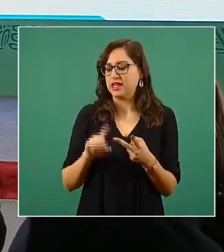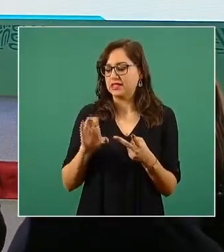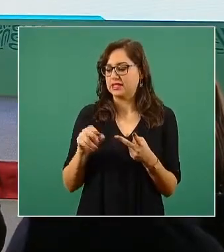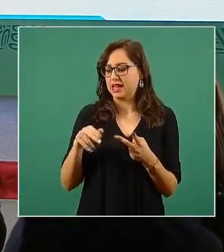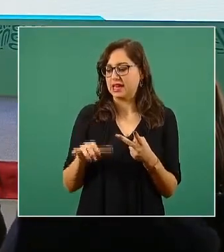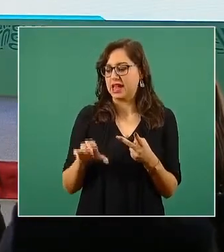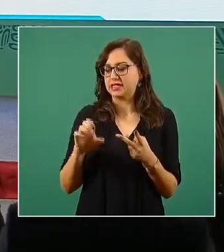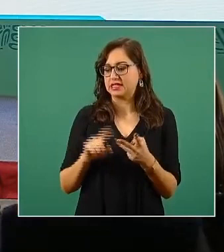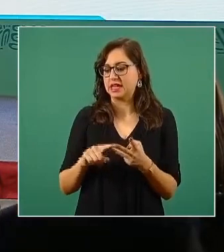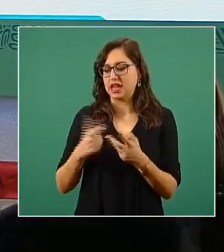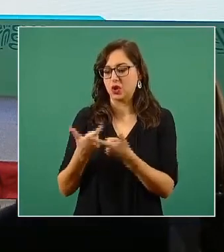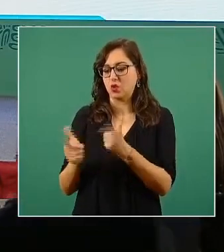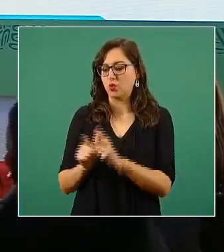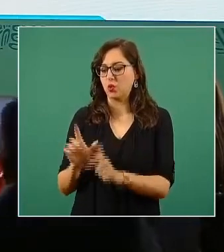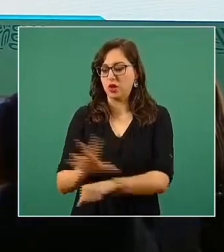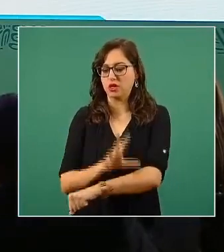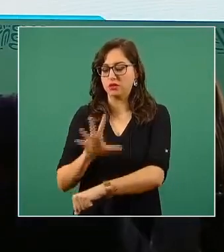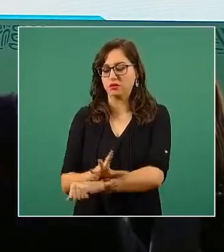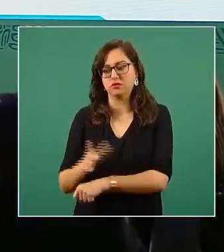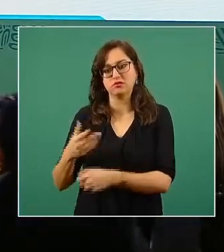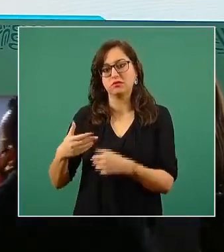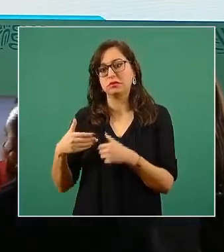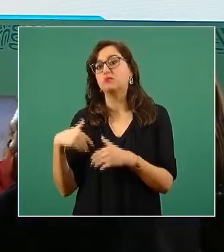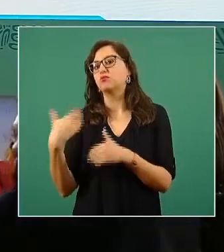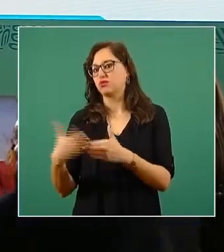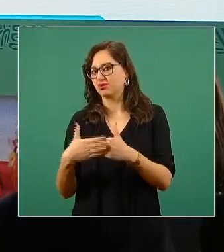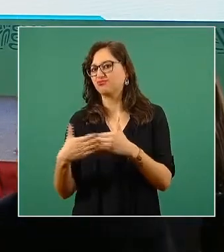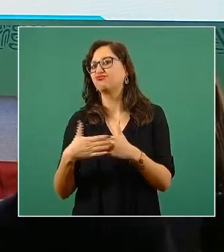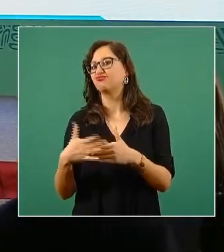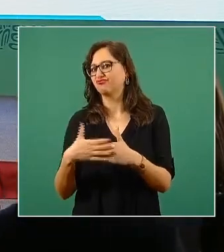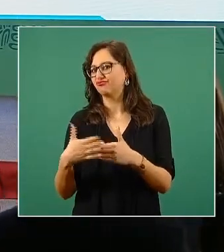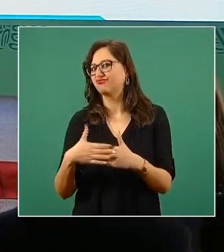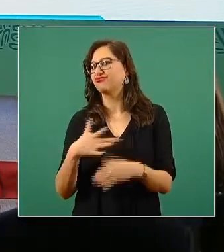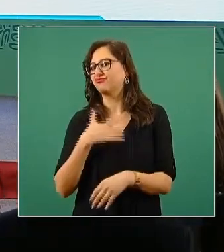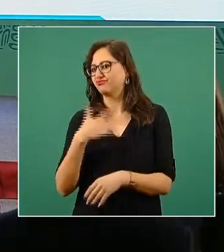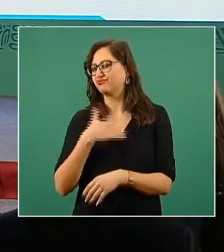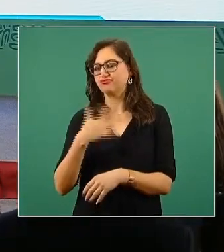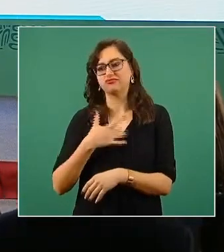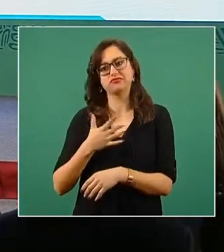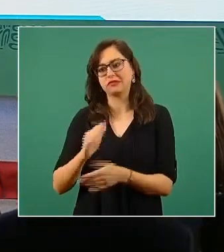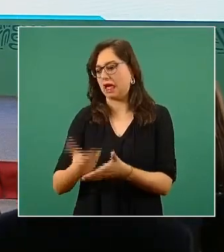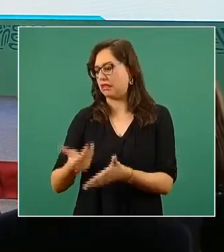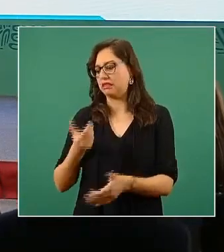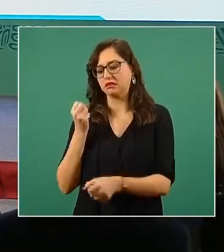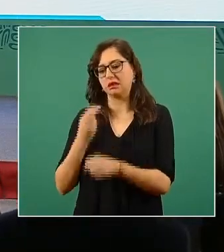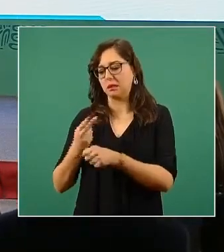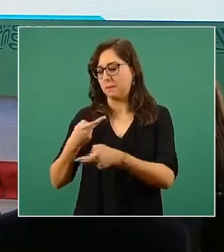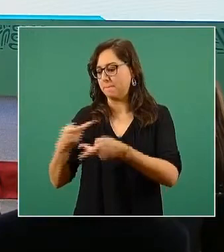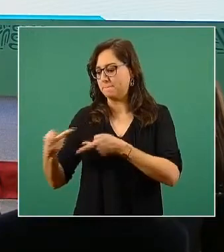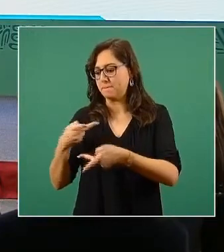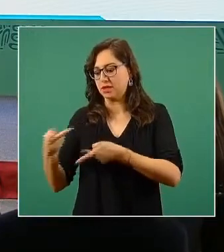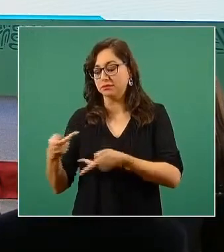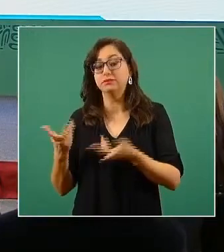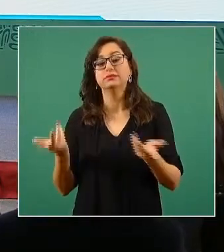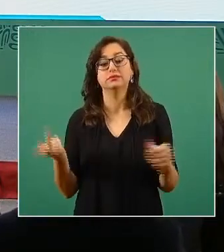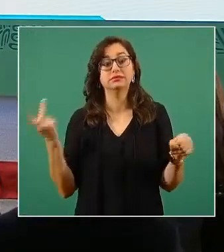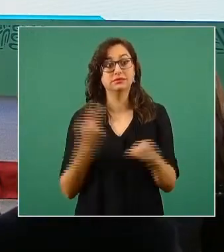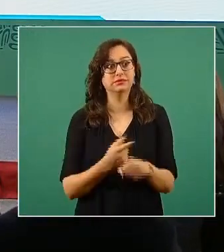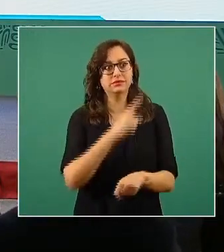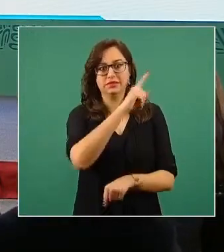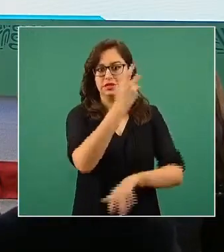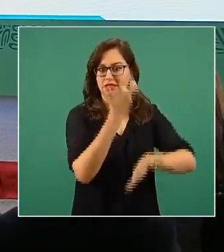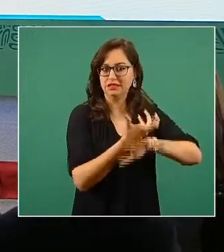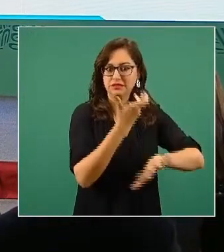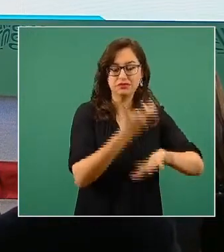país, haga una planeación de lo que va a ocurrir posteriormente. Entonces, la demanda total de Estados Unidos, ya dijimos, aumenta,